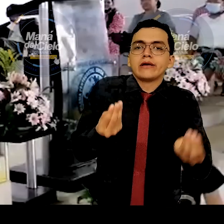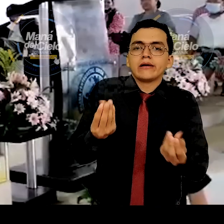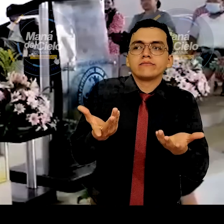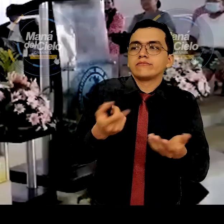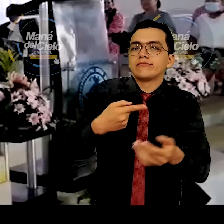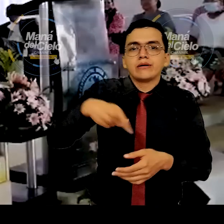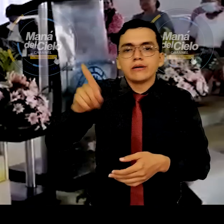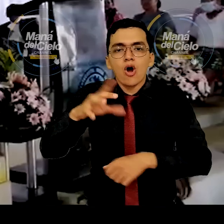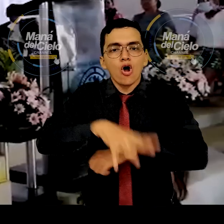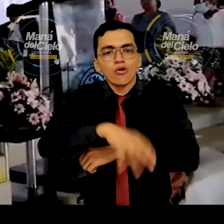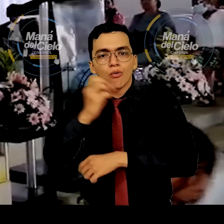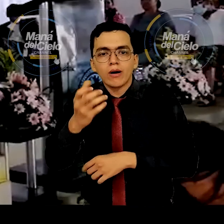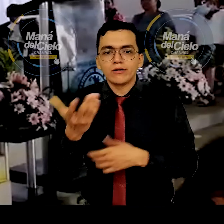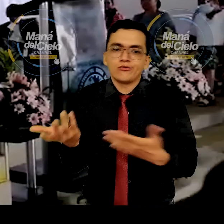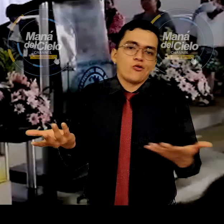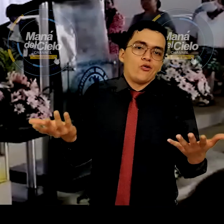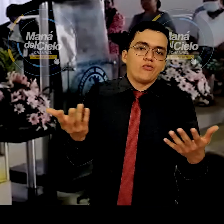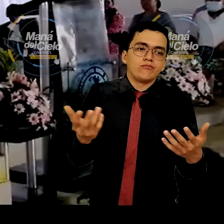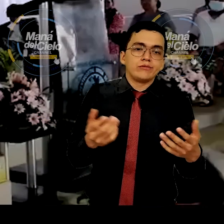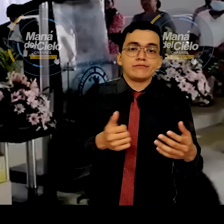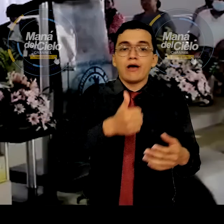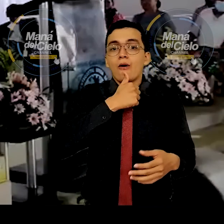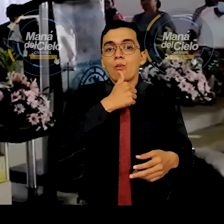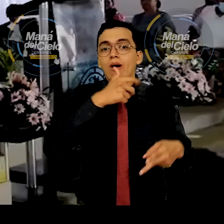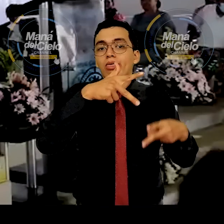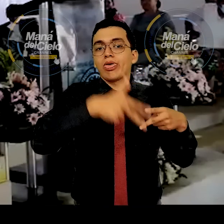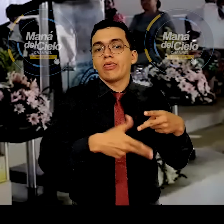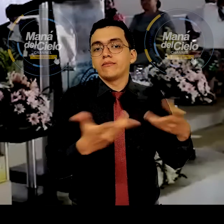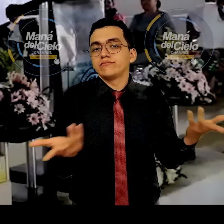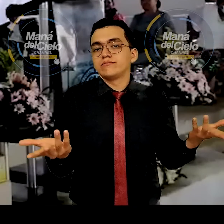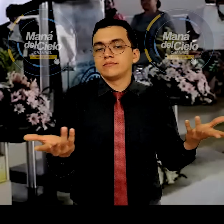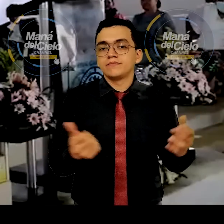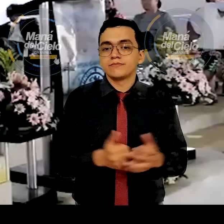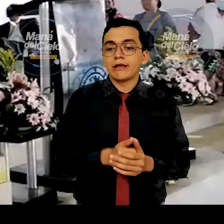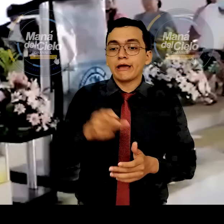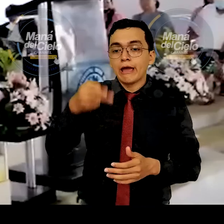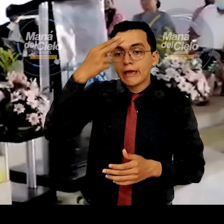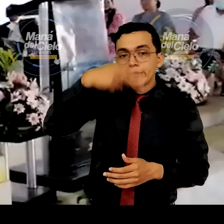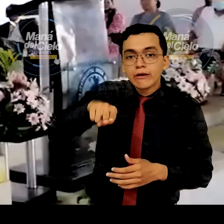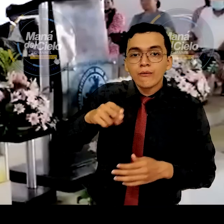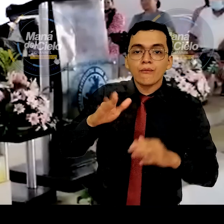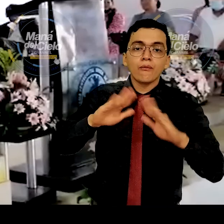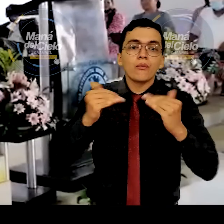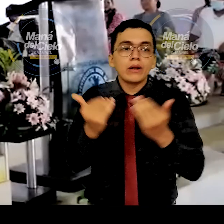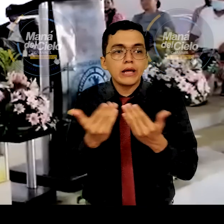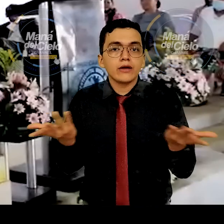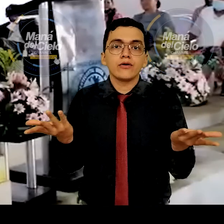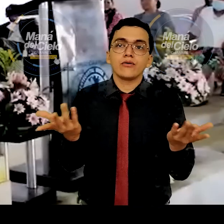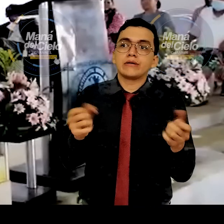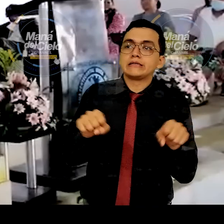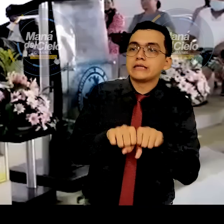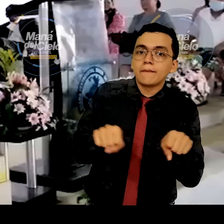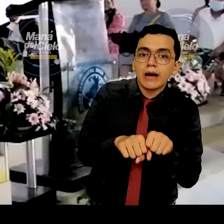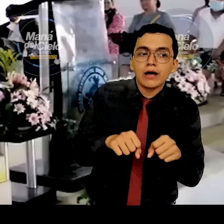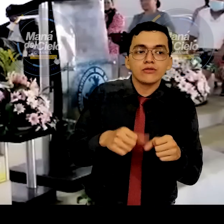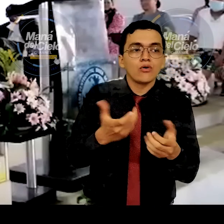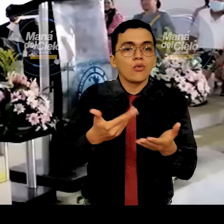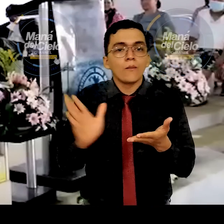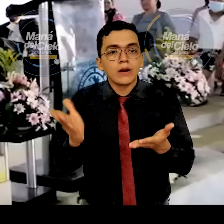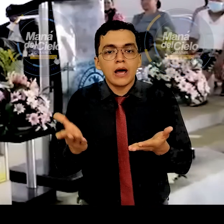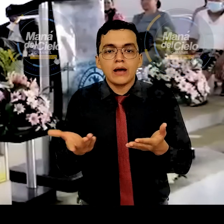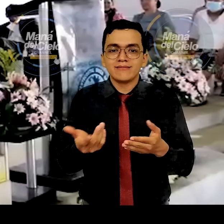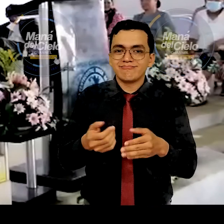¿Y qué entonces? Nos quitarán el agua. Y los muchachos, el colegio. Y los zapatos, se le ve el dedo